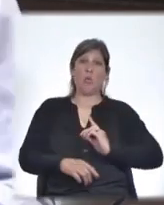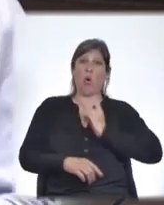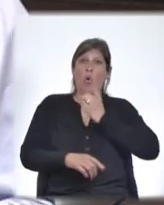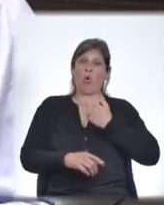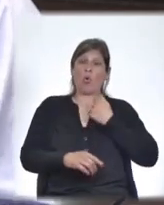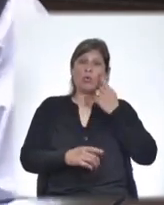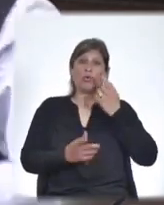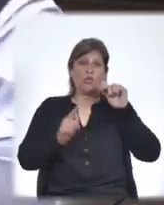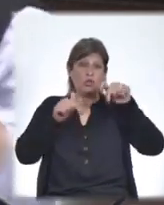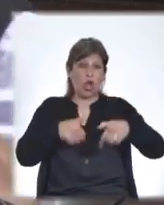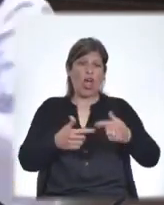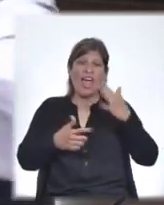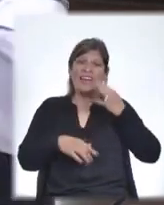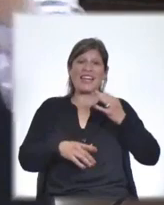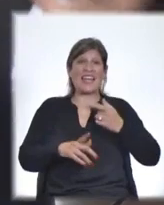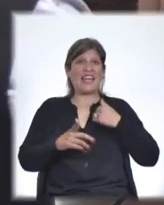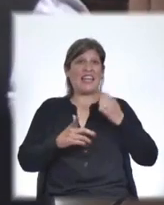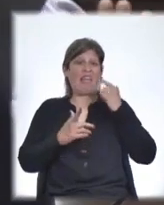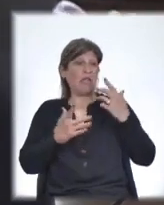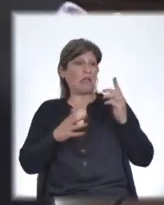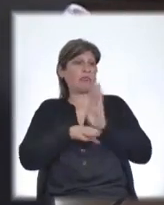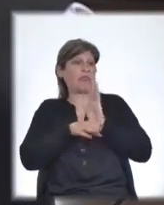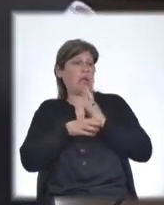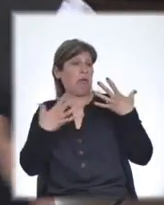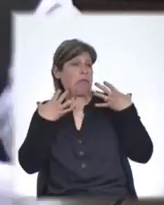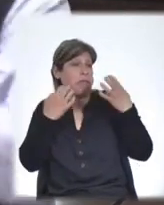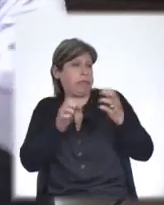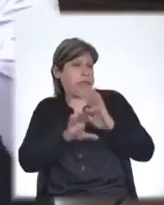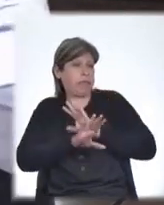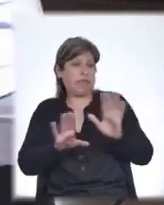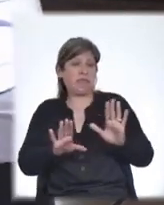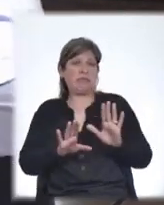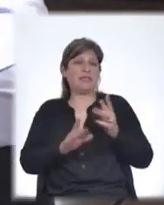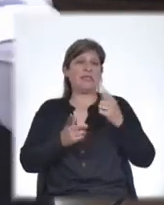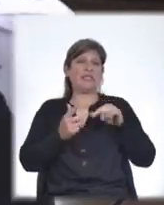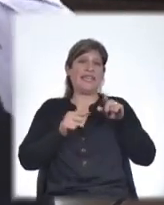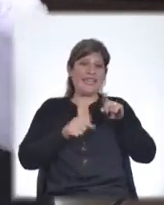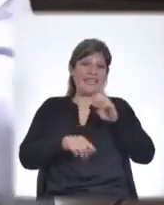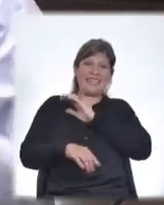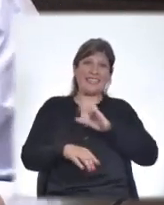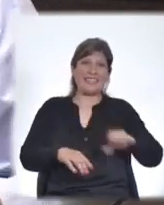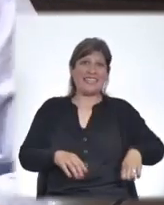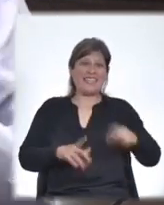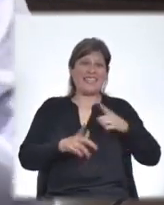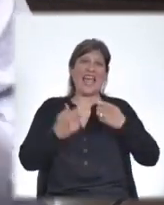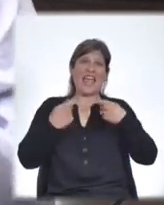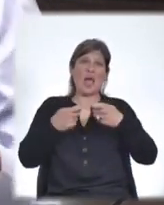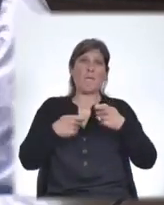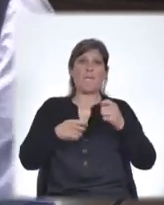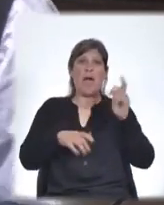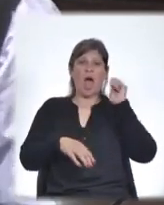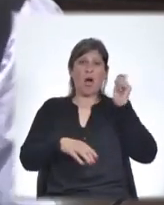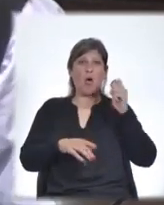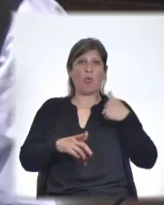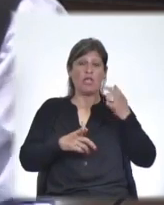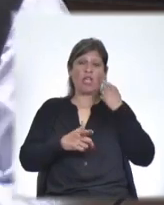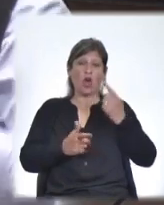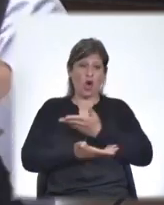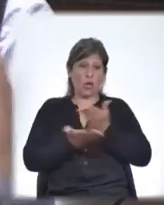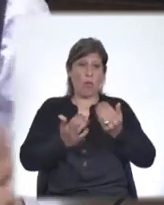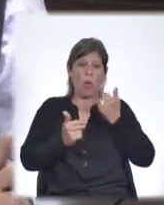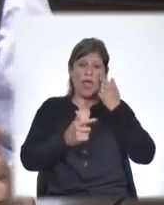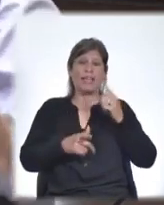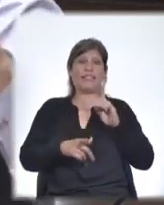esta concepción es un ogro filantrópico y que es el Estado y que el gasto público, que es la manifestación del Estado, debe